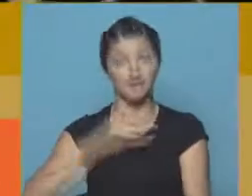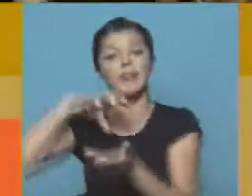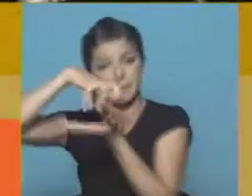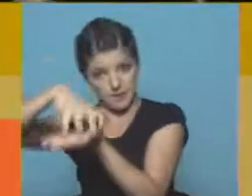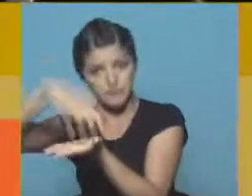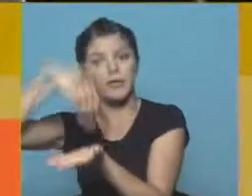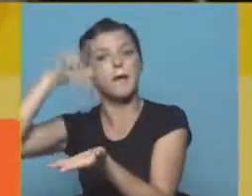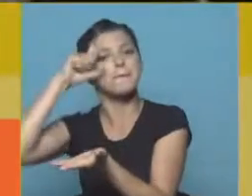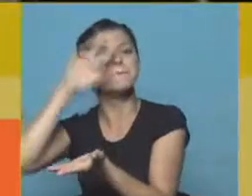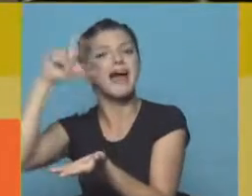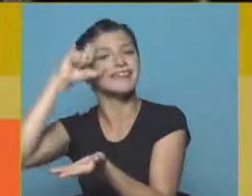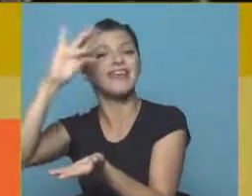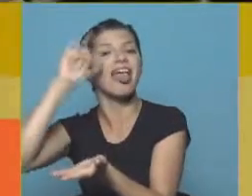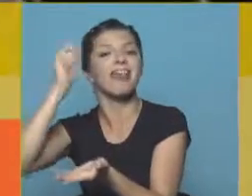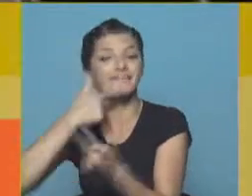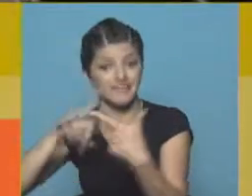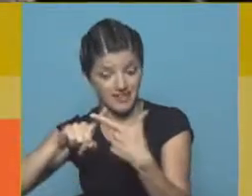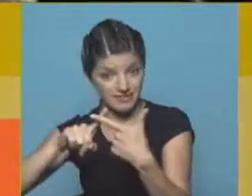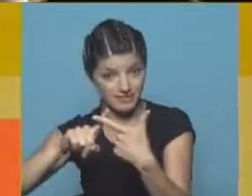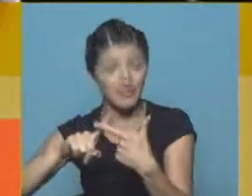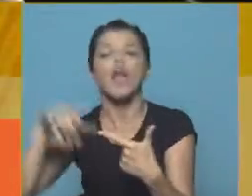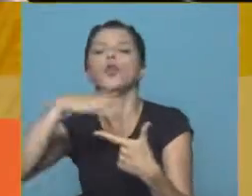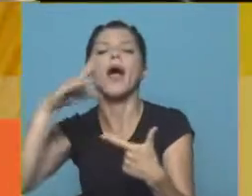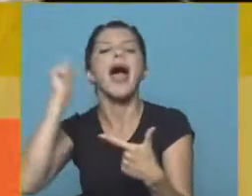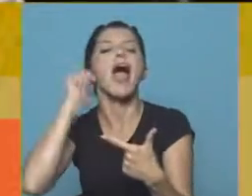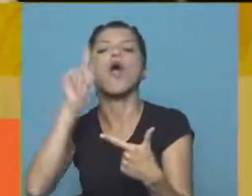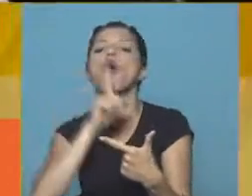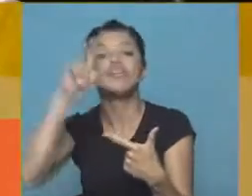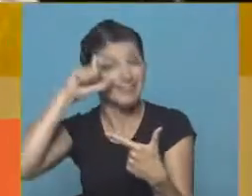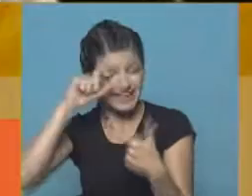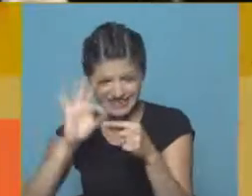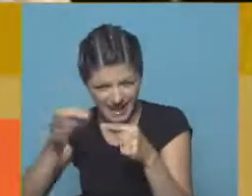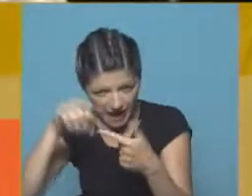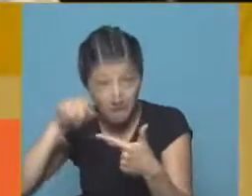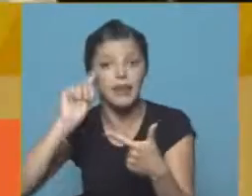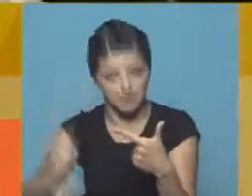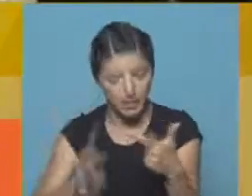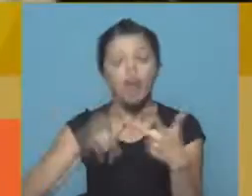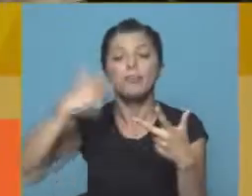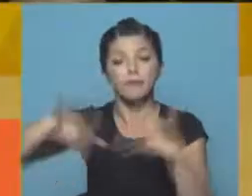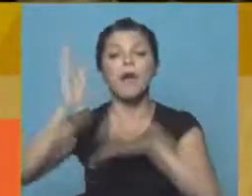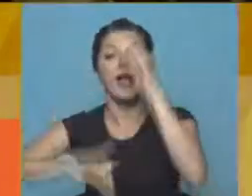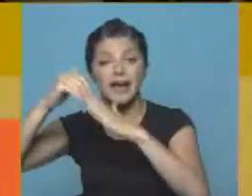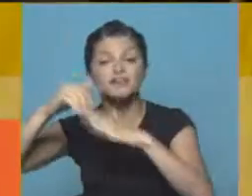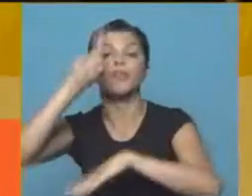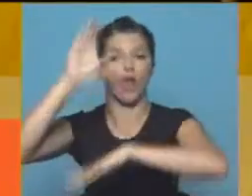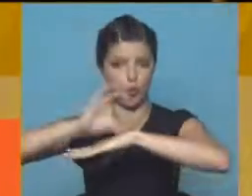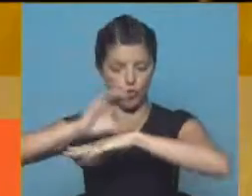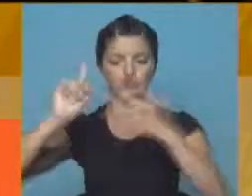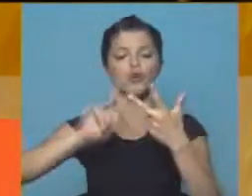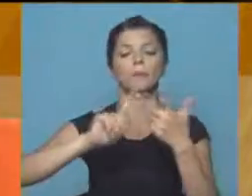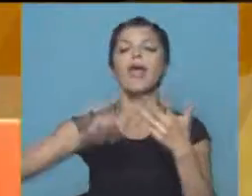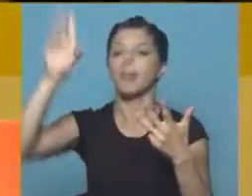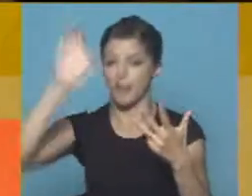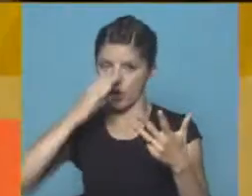en el pueblo cerca de Mercedes, en el pueblo de Agote. También se está construyendo la cárcel de Cuyo, la cárcel de